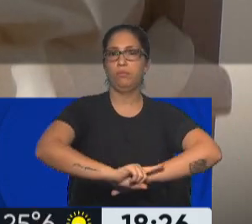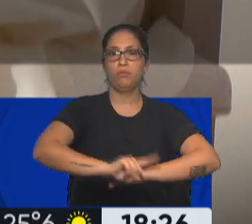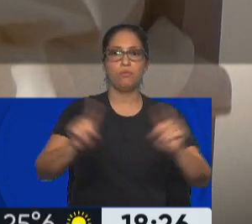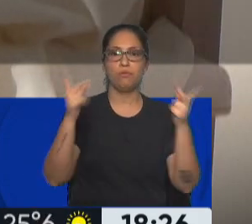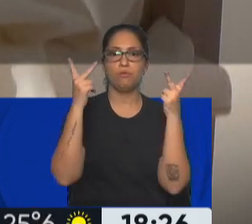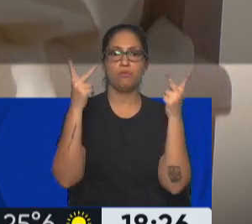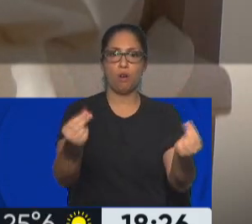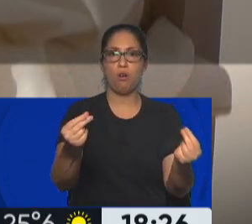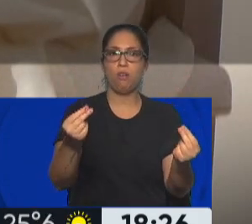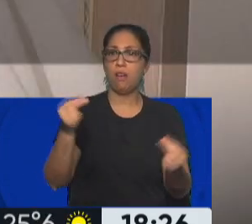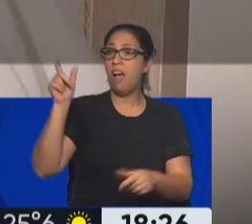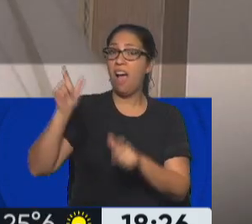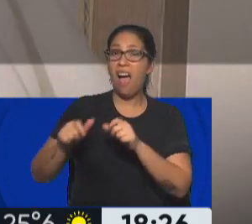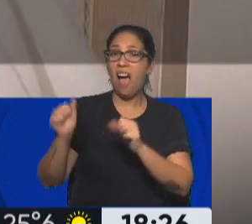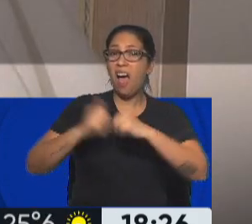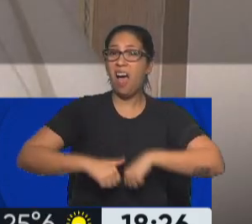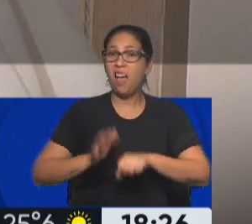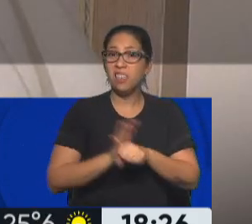copertura dell'abuso.